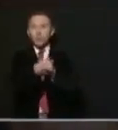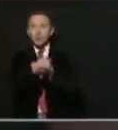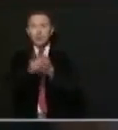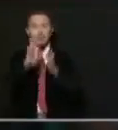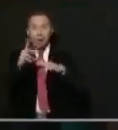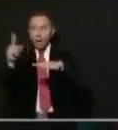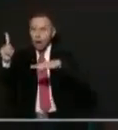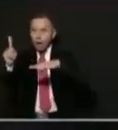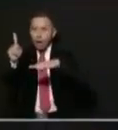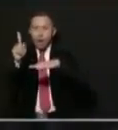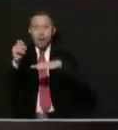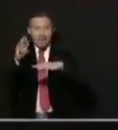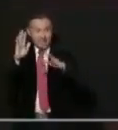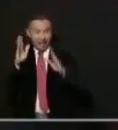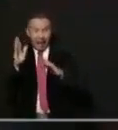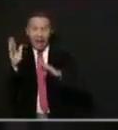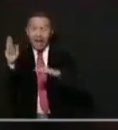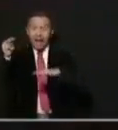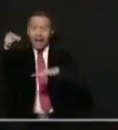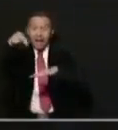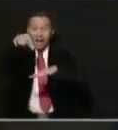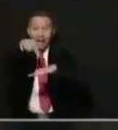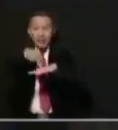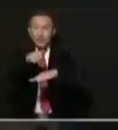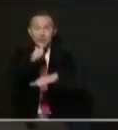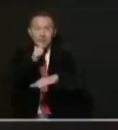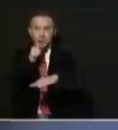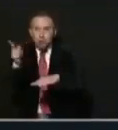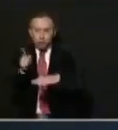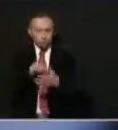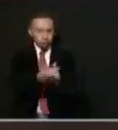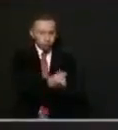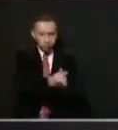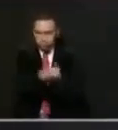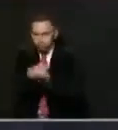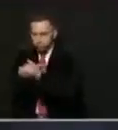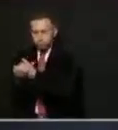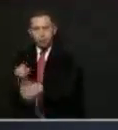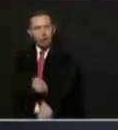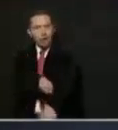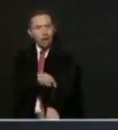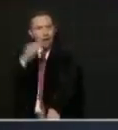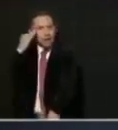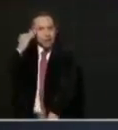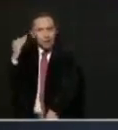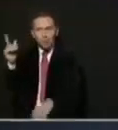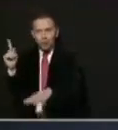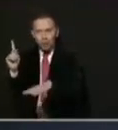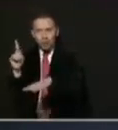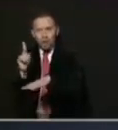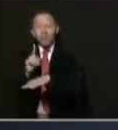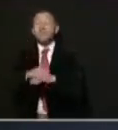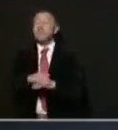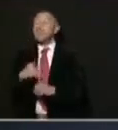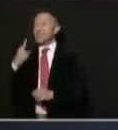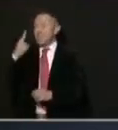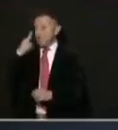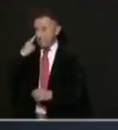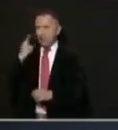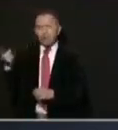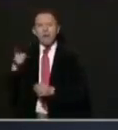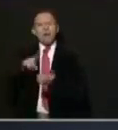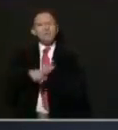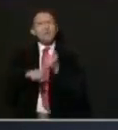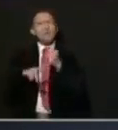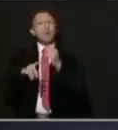Sí, al gran escenario del Zócalo, pero exacto, en unos instantes estará ahí. Oye, ¿qué implica la recepción? ¿Son cánticos